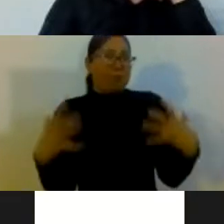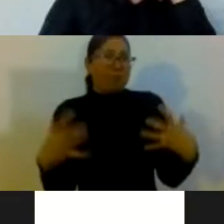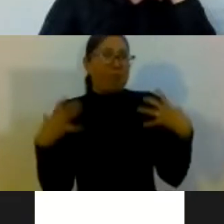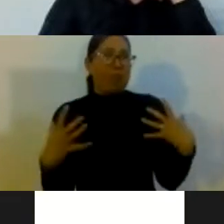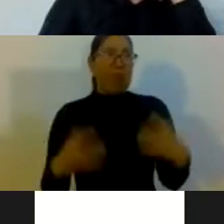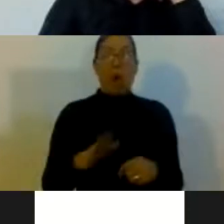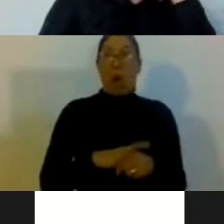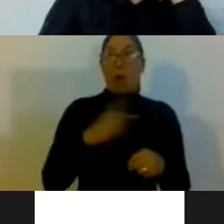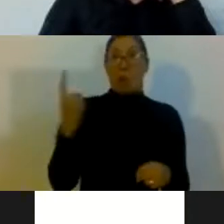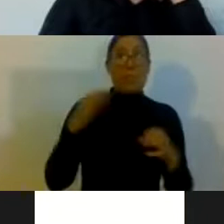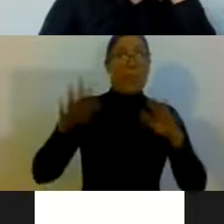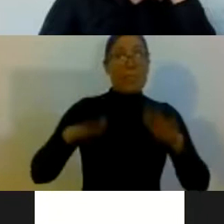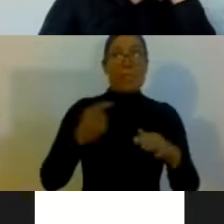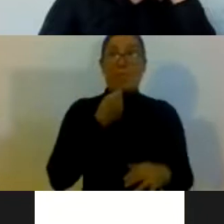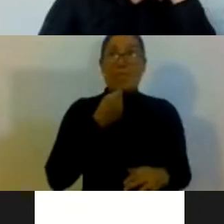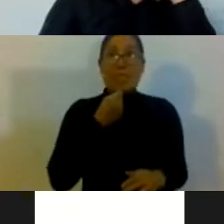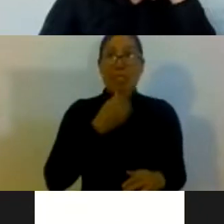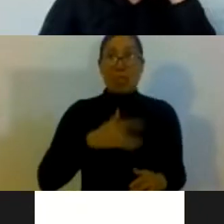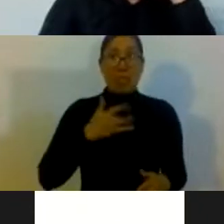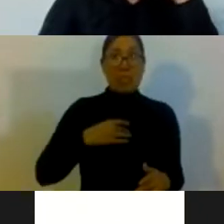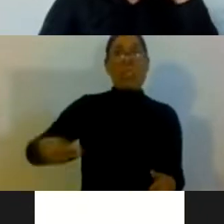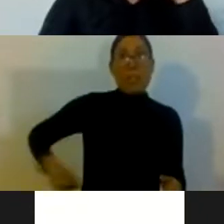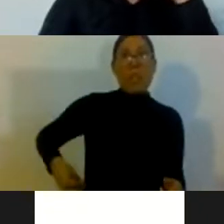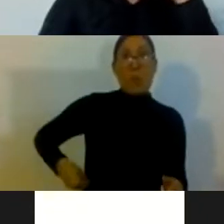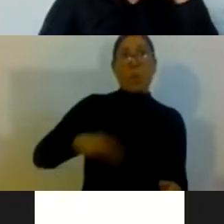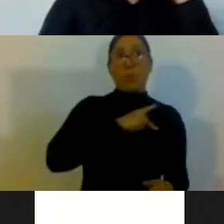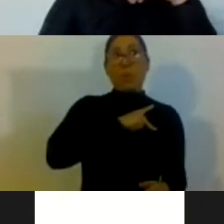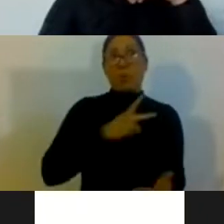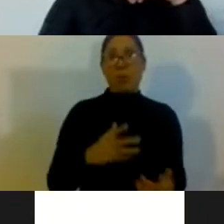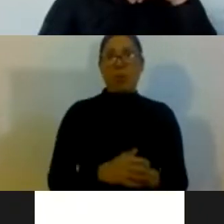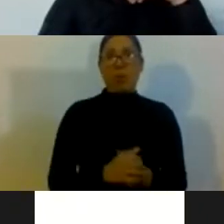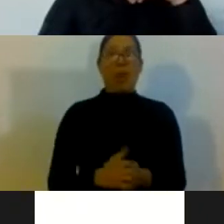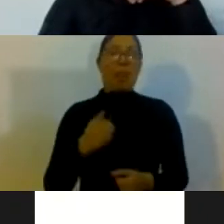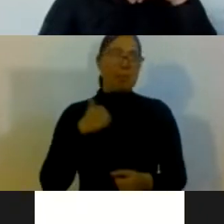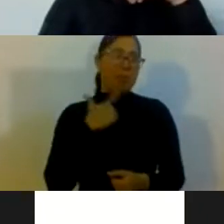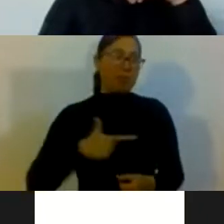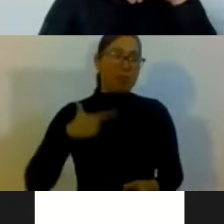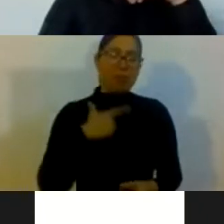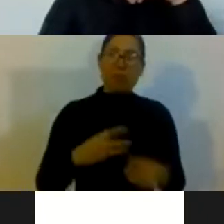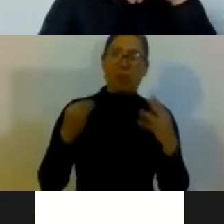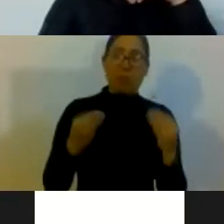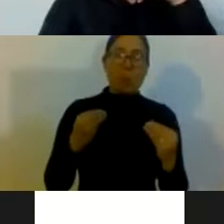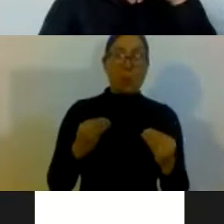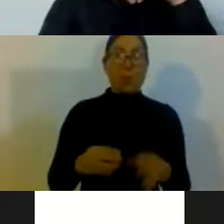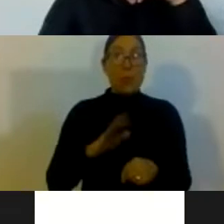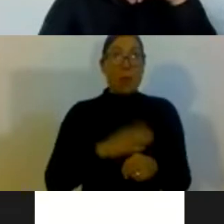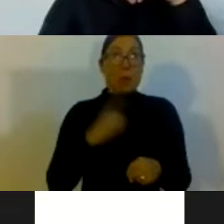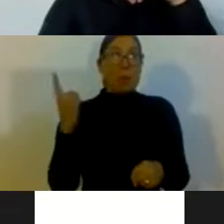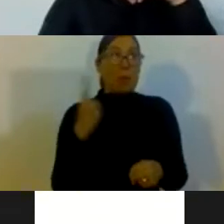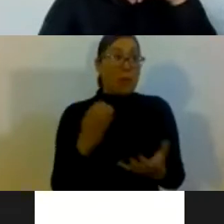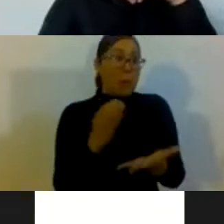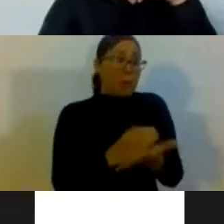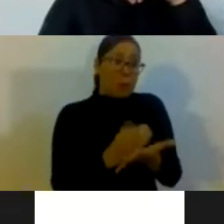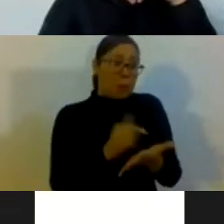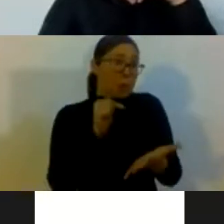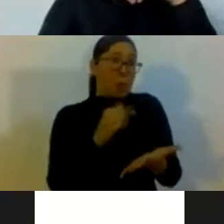Me gustó mucho el curso porque pues más que nada es eso, o sea, en un simple cuento, ¿cómo haces que el niño te vaya desenvolviendo tantas